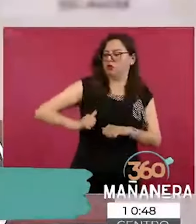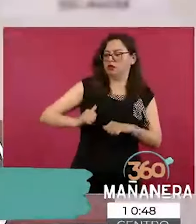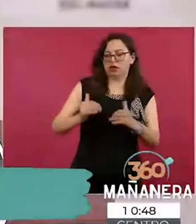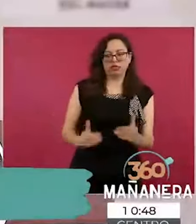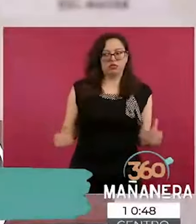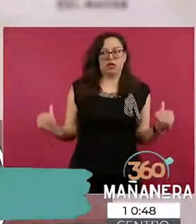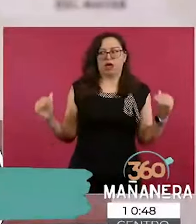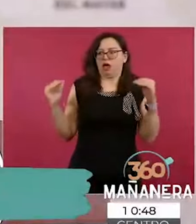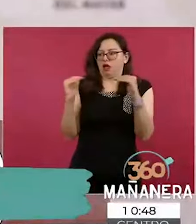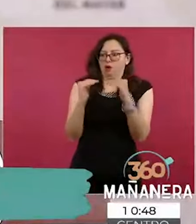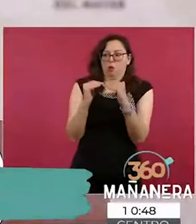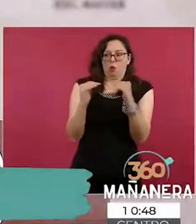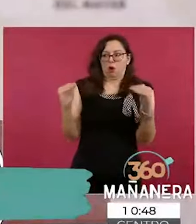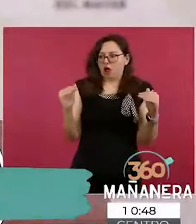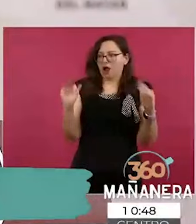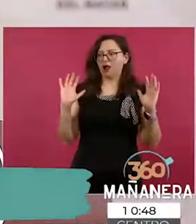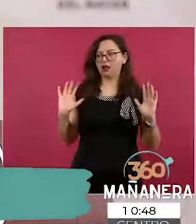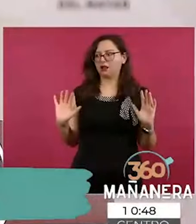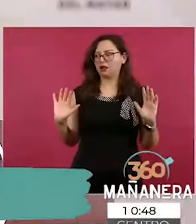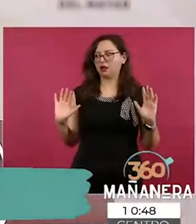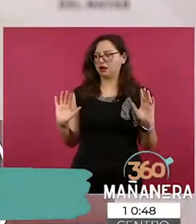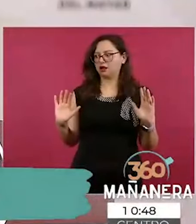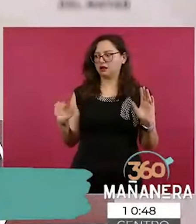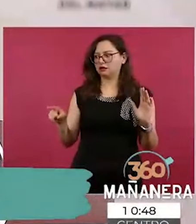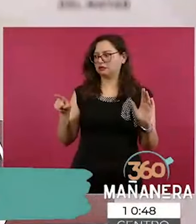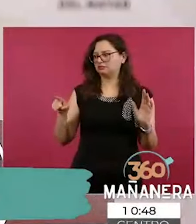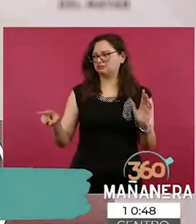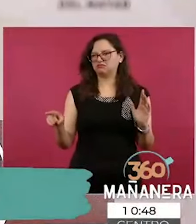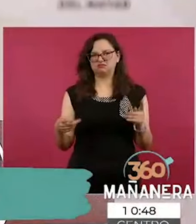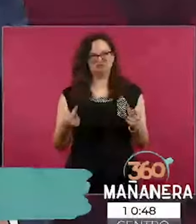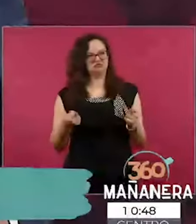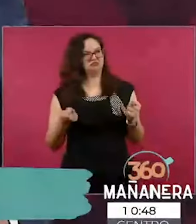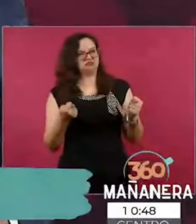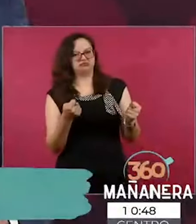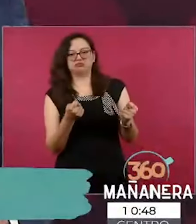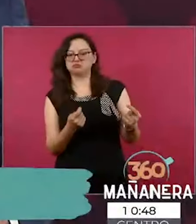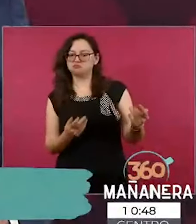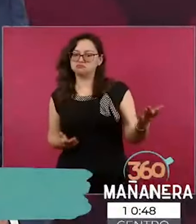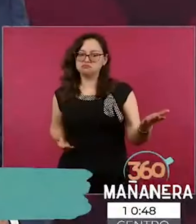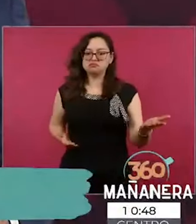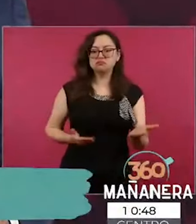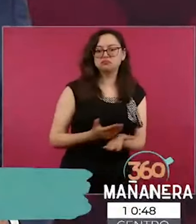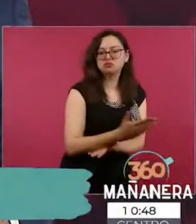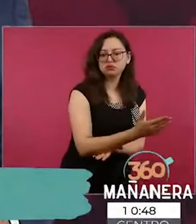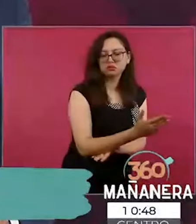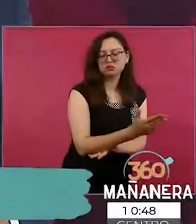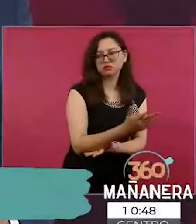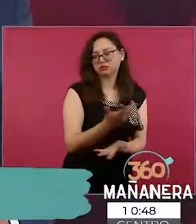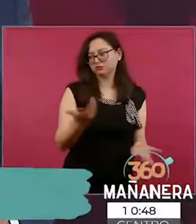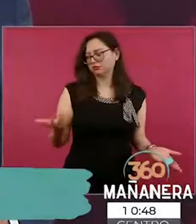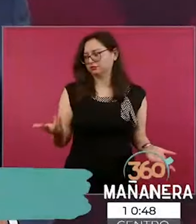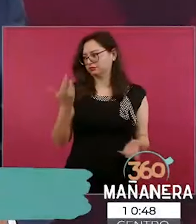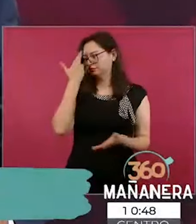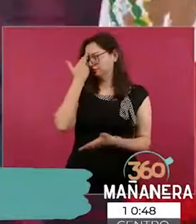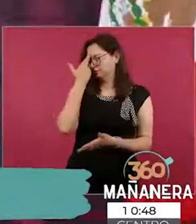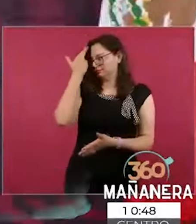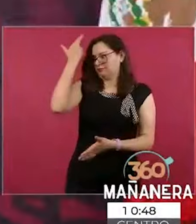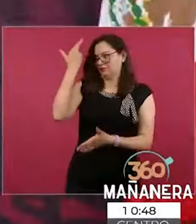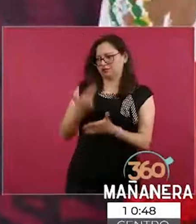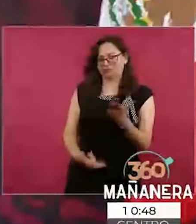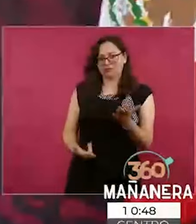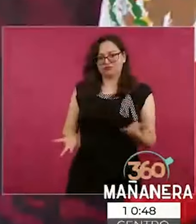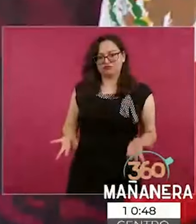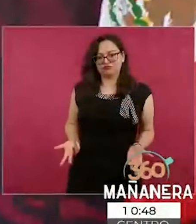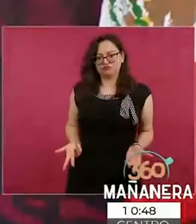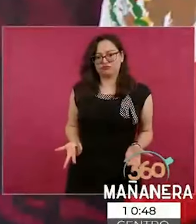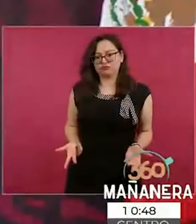una eh violación a la división y